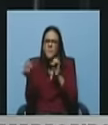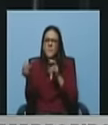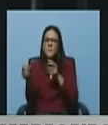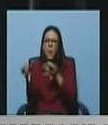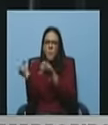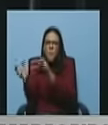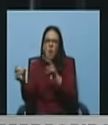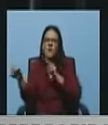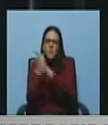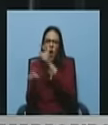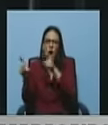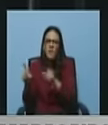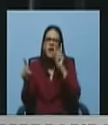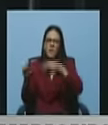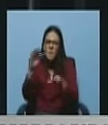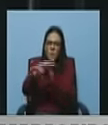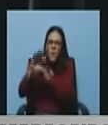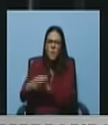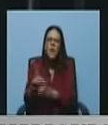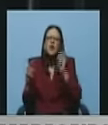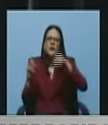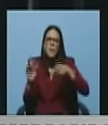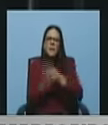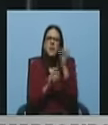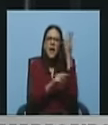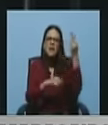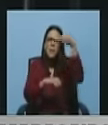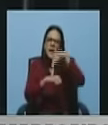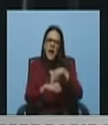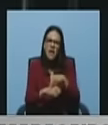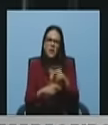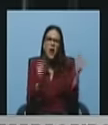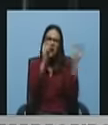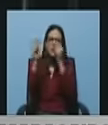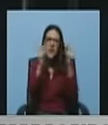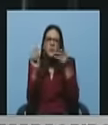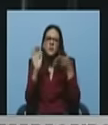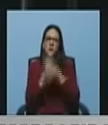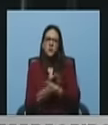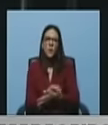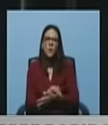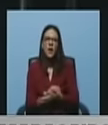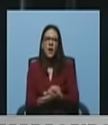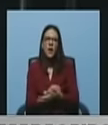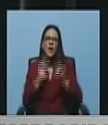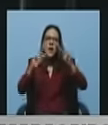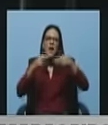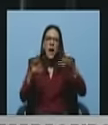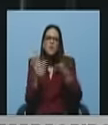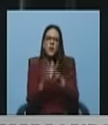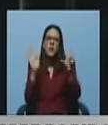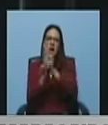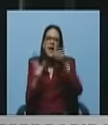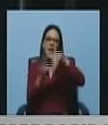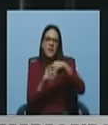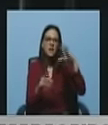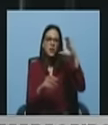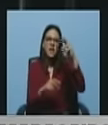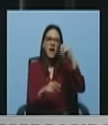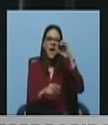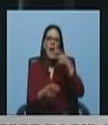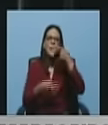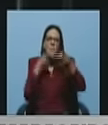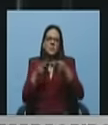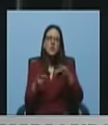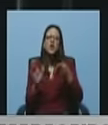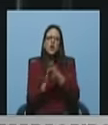la... también ahorita en la Asamblea Nacional se debate la modificación de las leyes electorales y partidos políticos